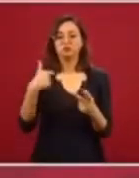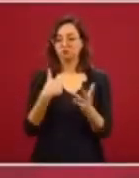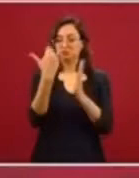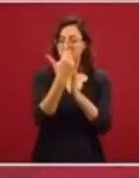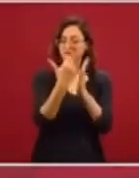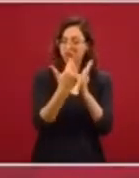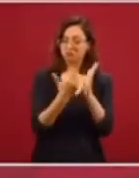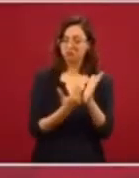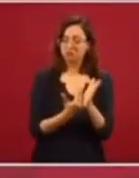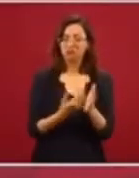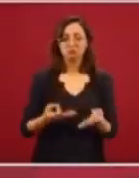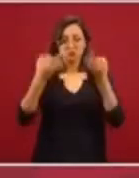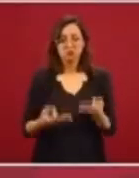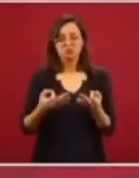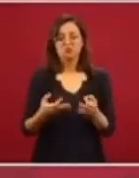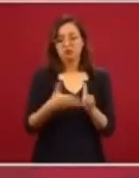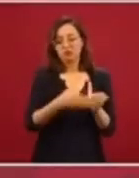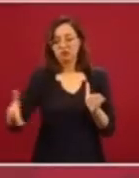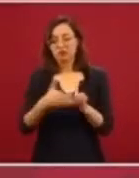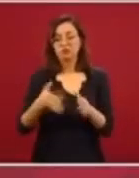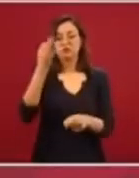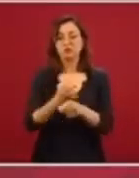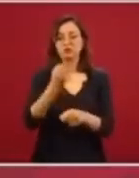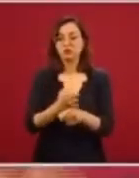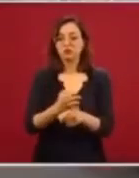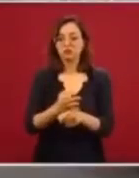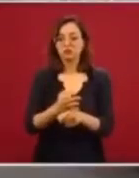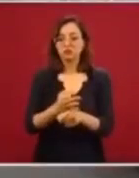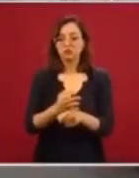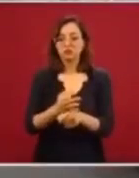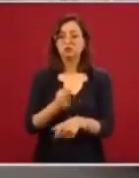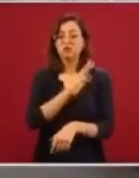protocolo. Estamos en una fase en la que puedo